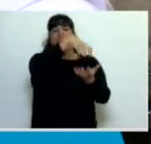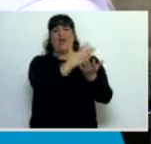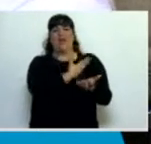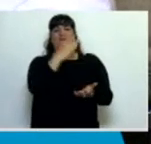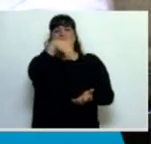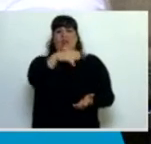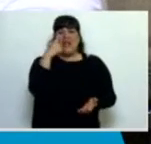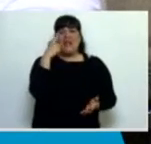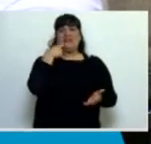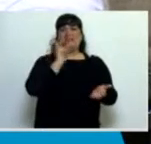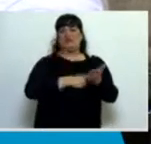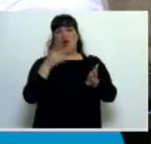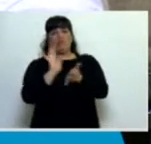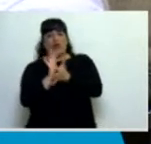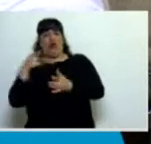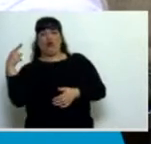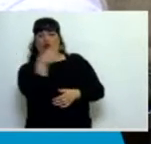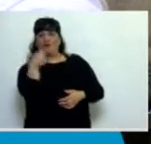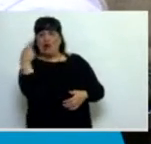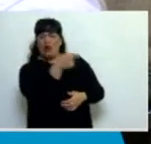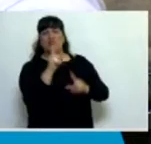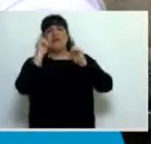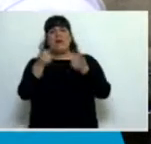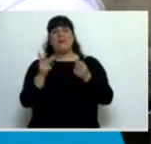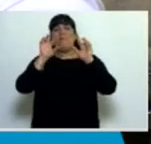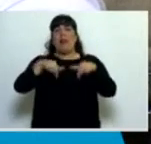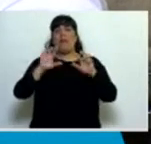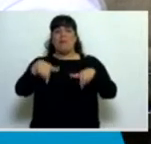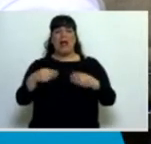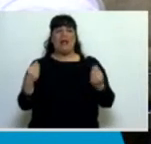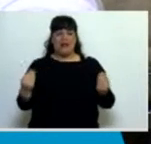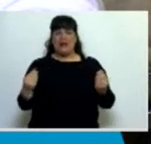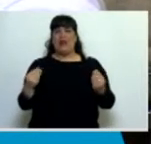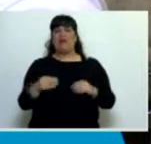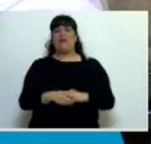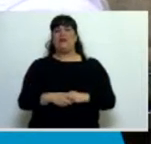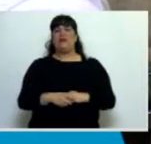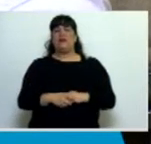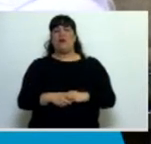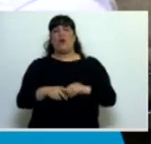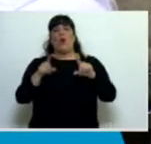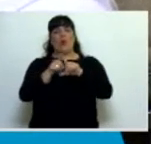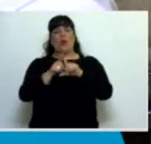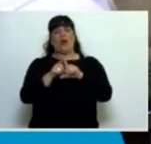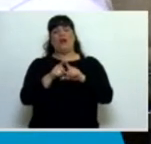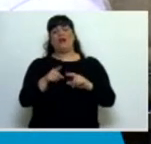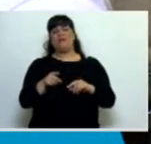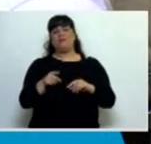Internacional, de todas estas políticas que en realidad fueron las que nos